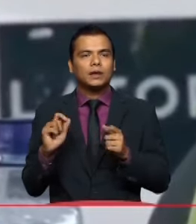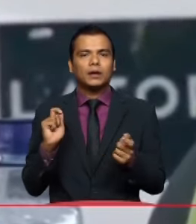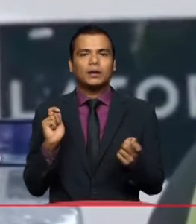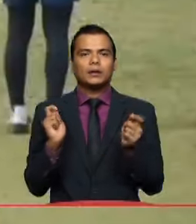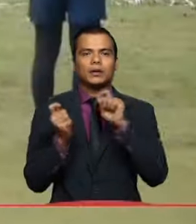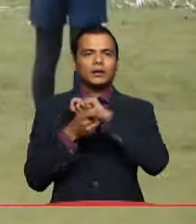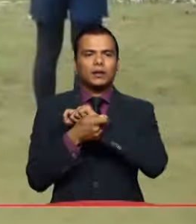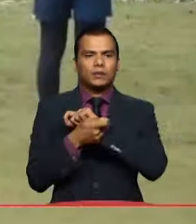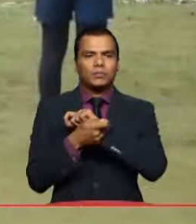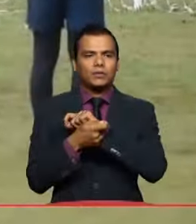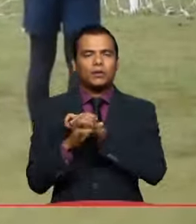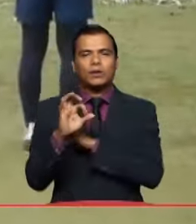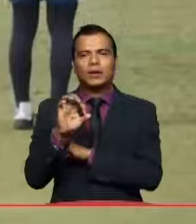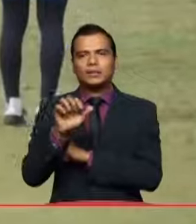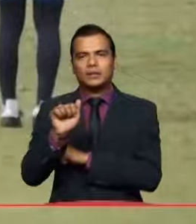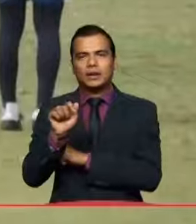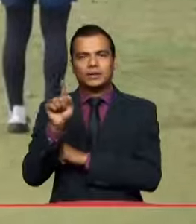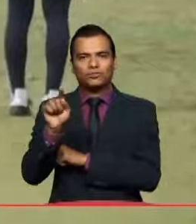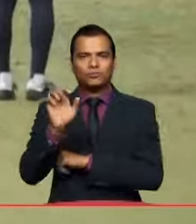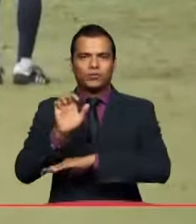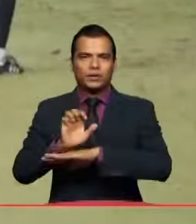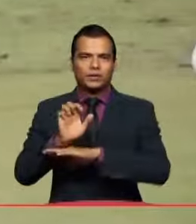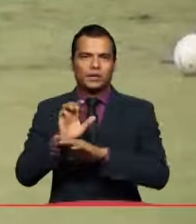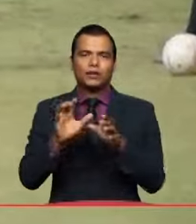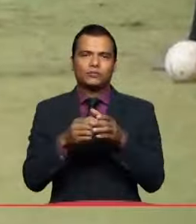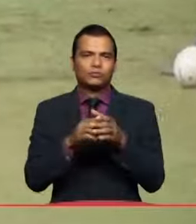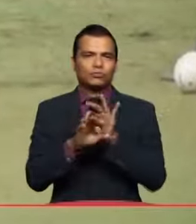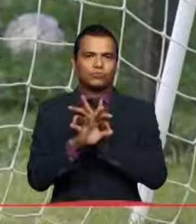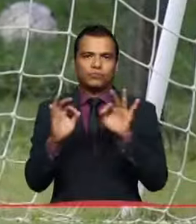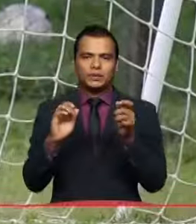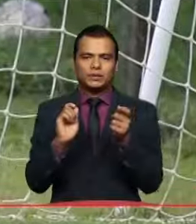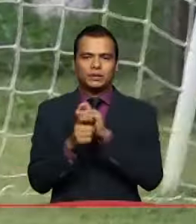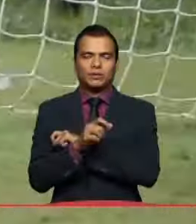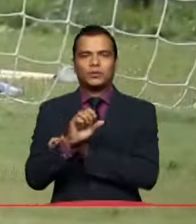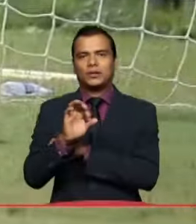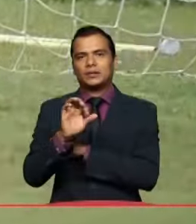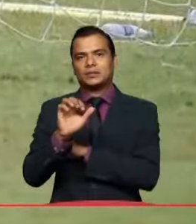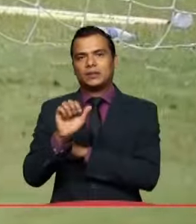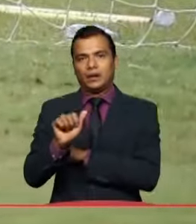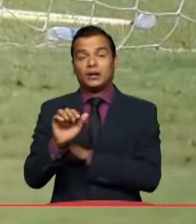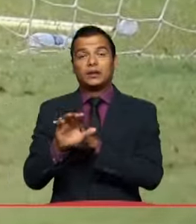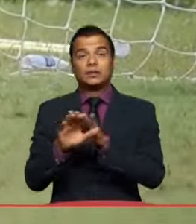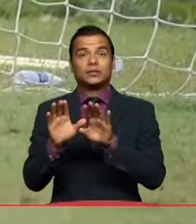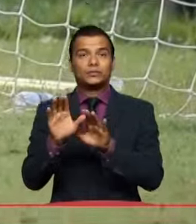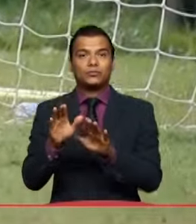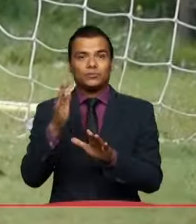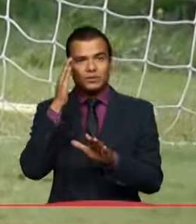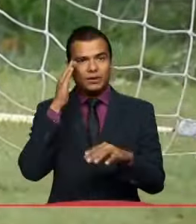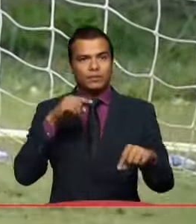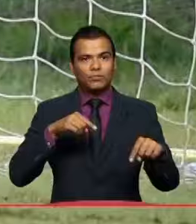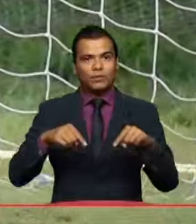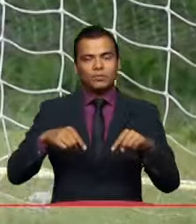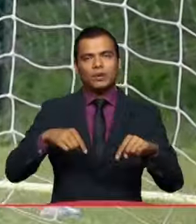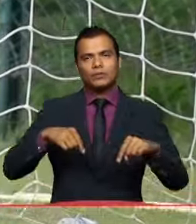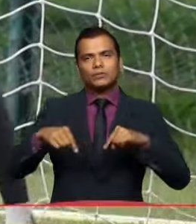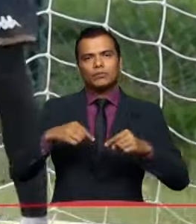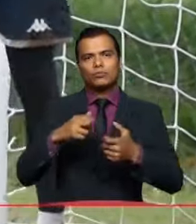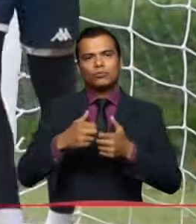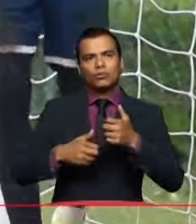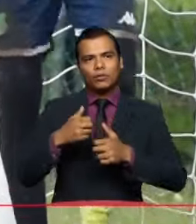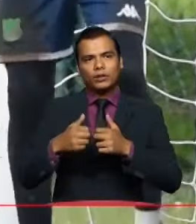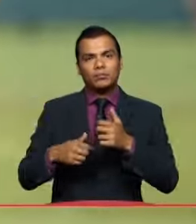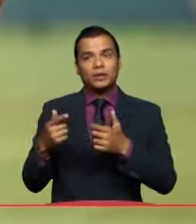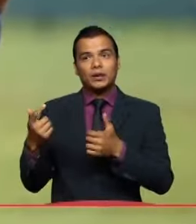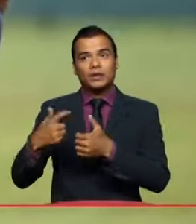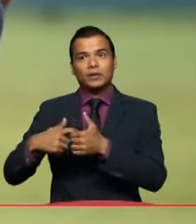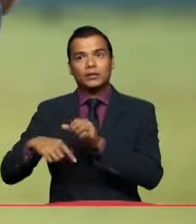una sociedad anónima. Con el descenso cerca, una eliminación prácticamente confirmada en la liga y problemas administrativos, el panorama verdiblanco